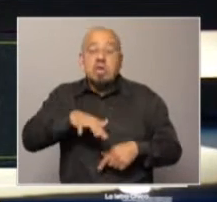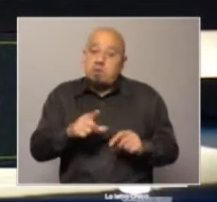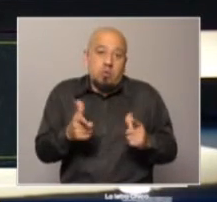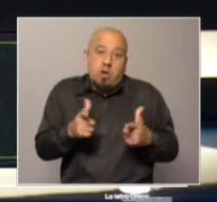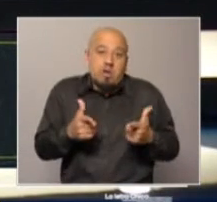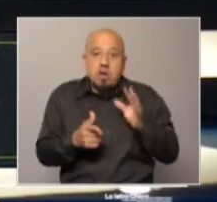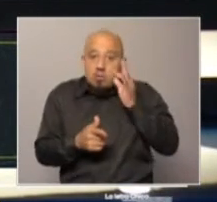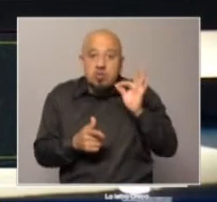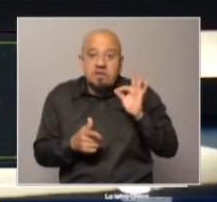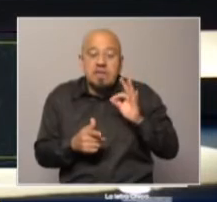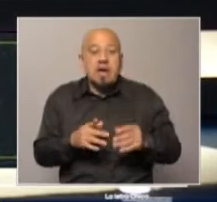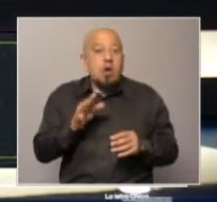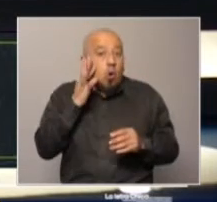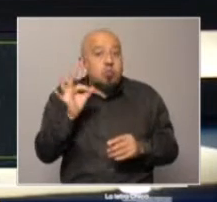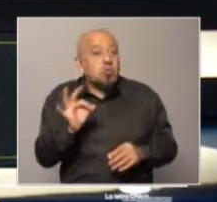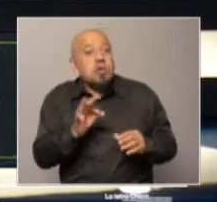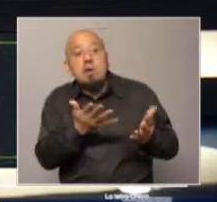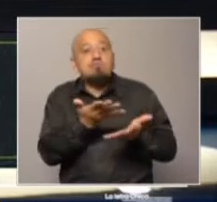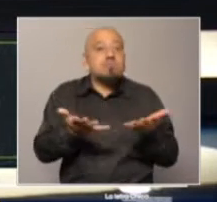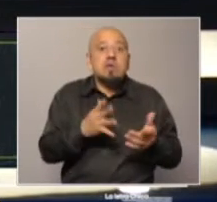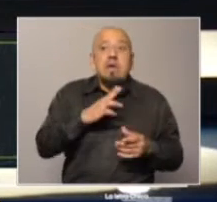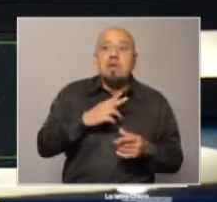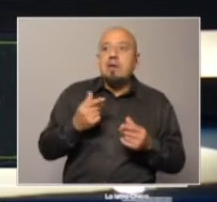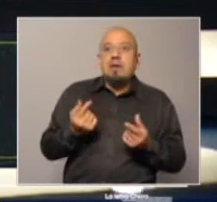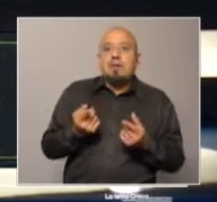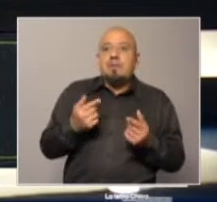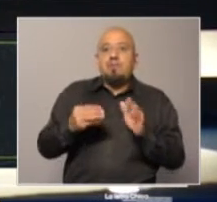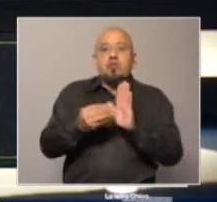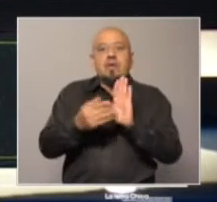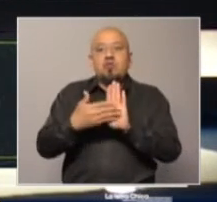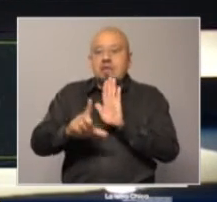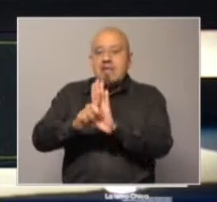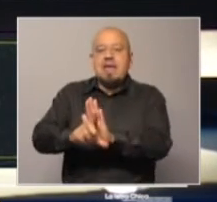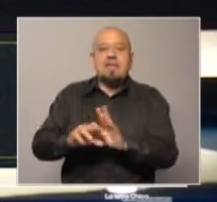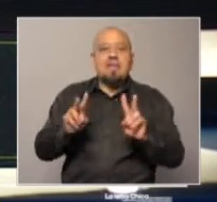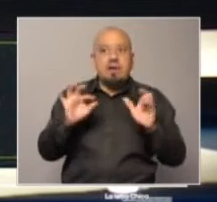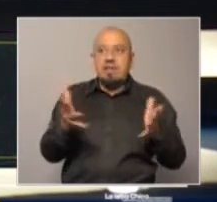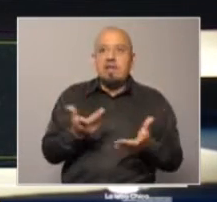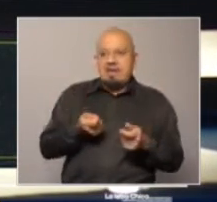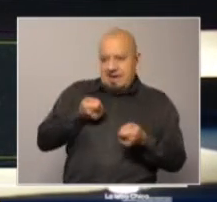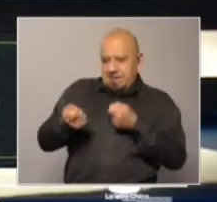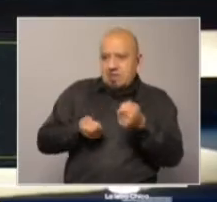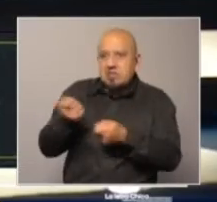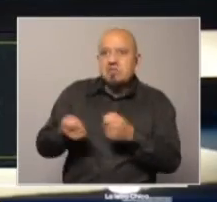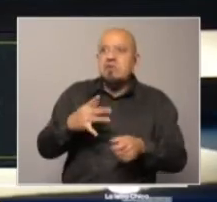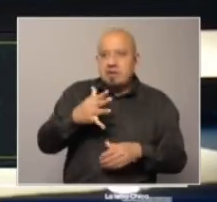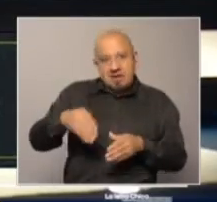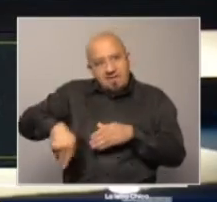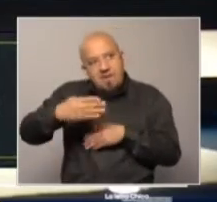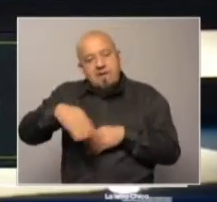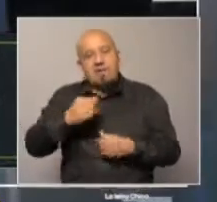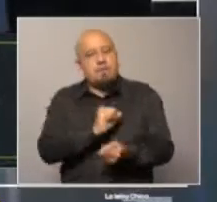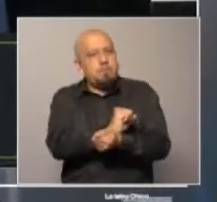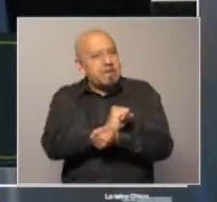dando. Apelamos excesivamente a una legislación cada vez más represiva, apelamos a la salida de la cárcel como